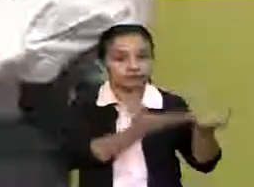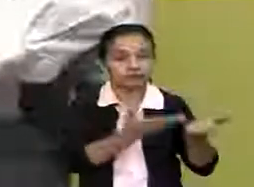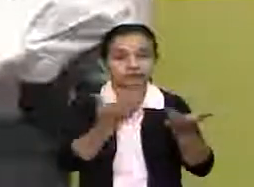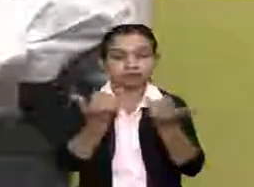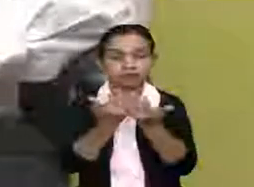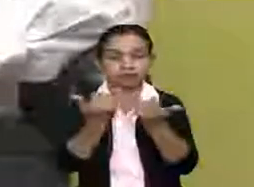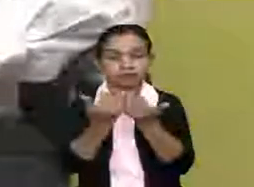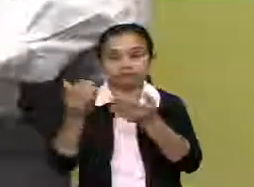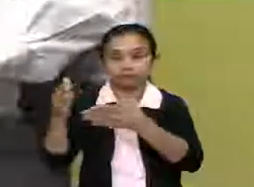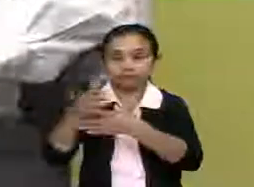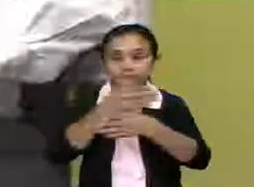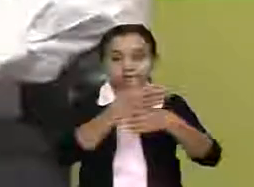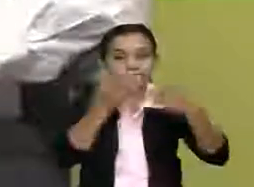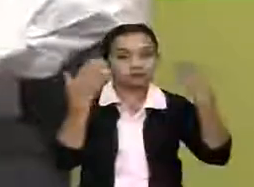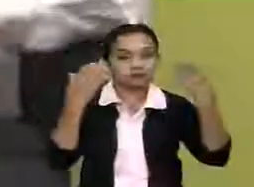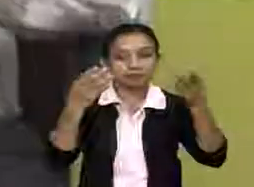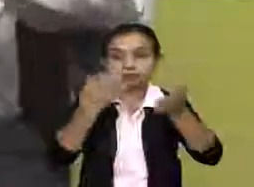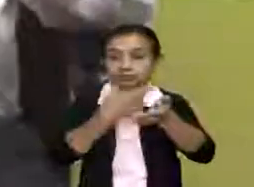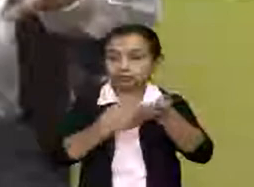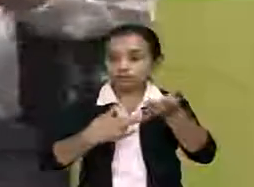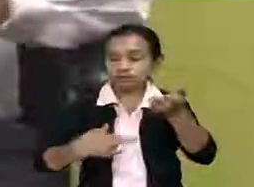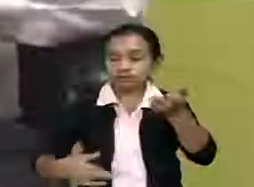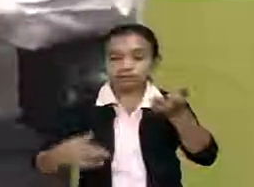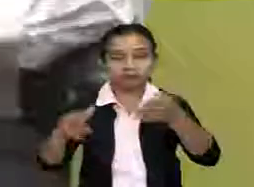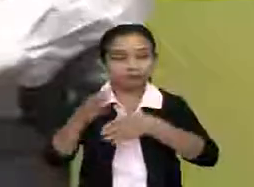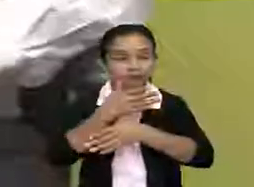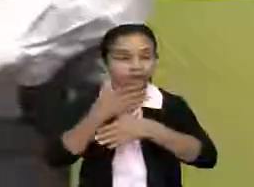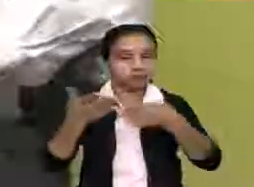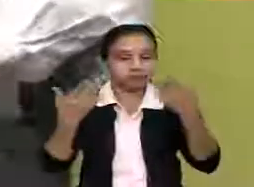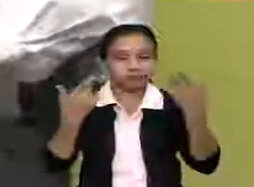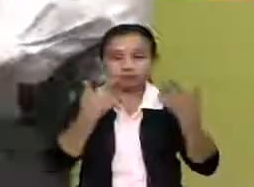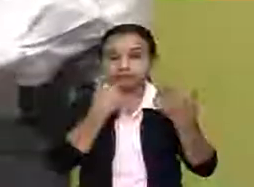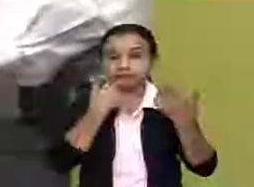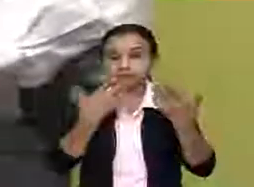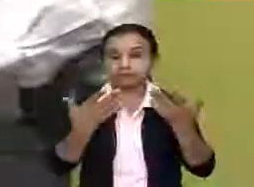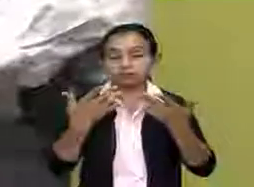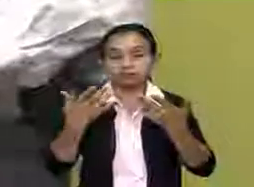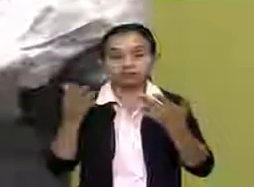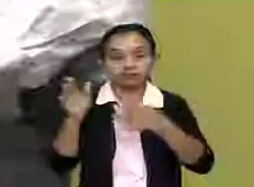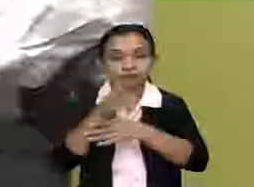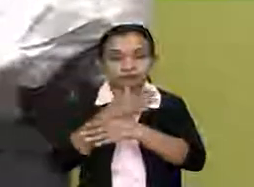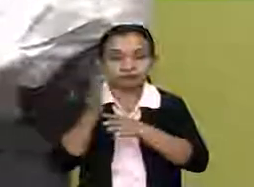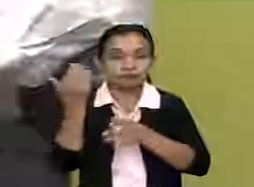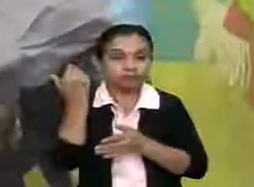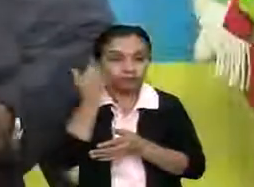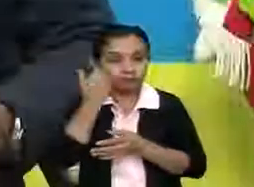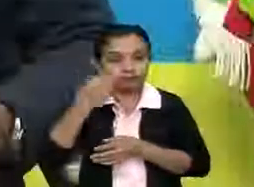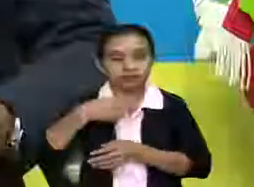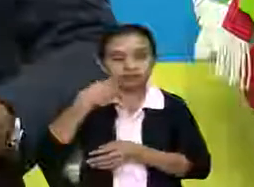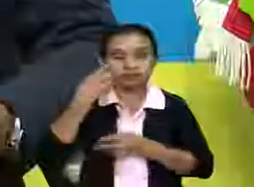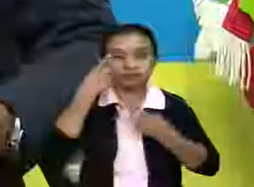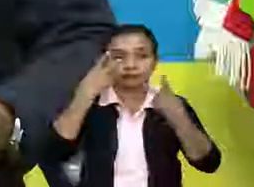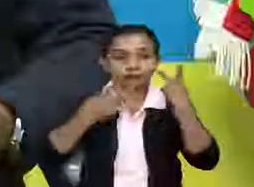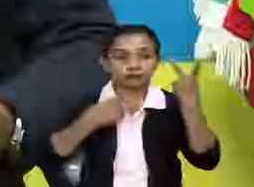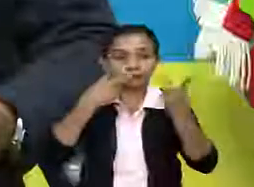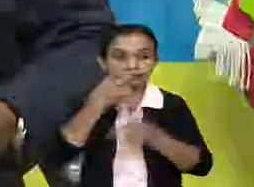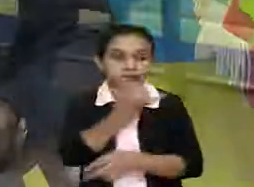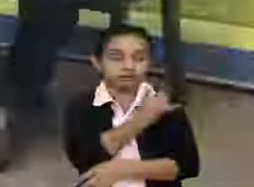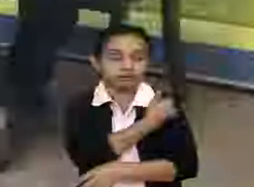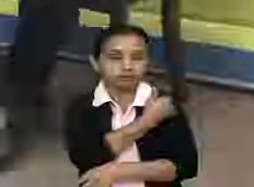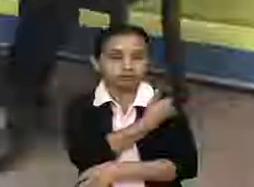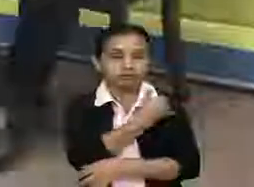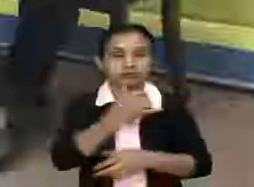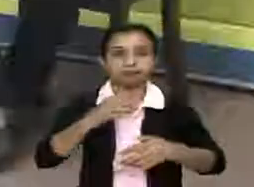productos sanguíneos que se requieren por diferentes causas diferentes razones diferentes patologías que día a día visitan la unidad de hospitalaria